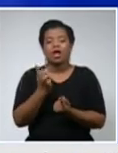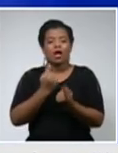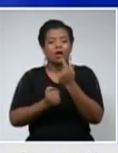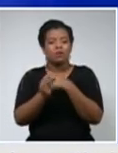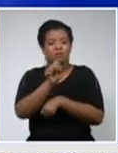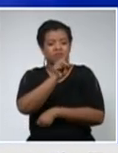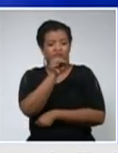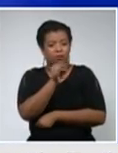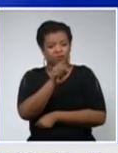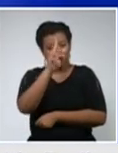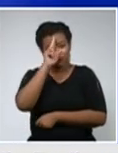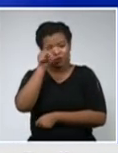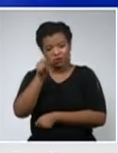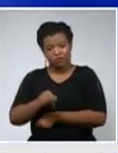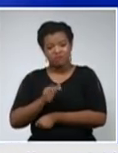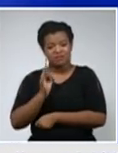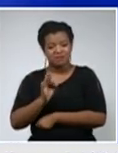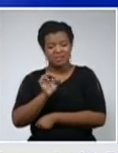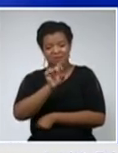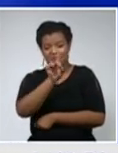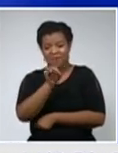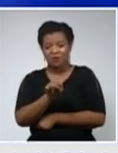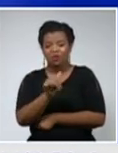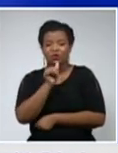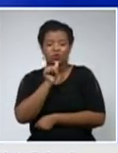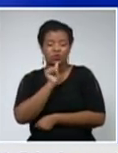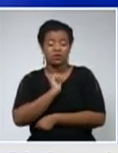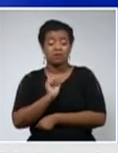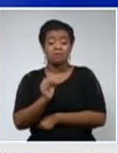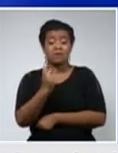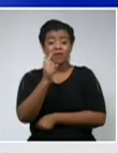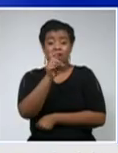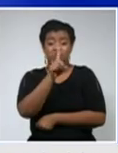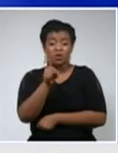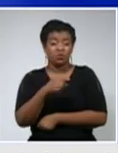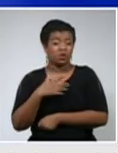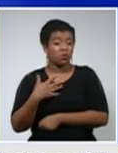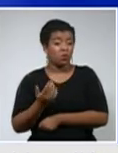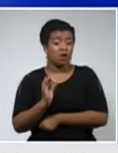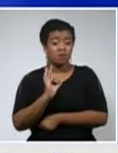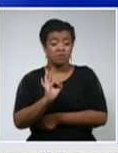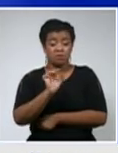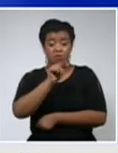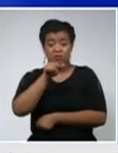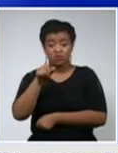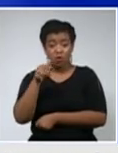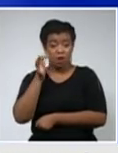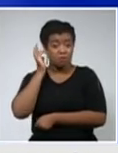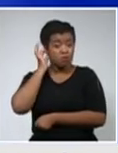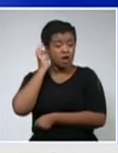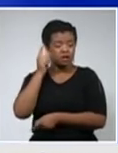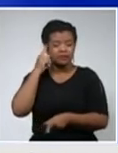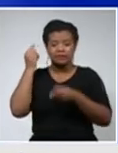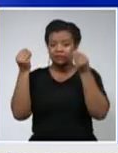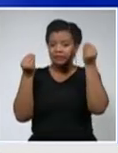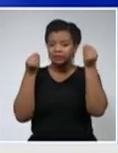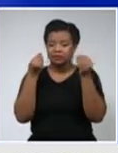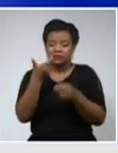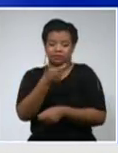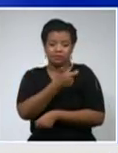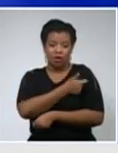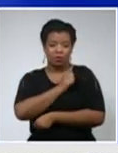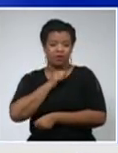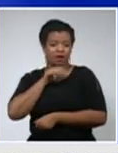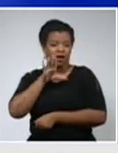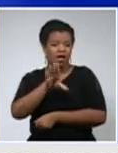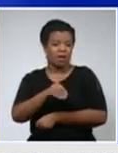es habitual en este espacio. La primera pregunta es relacionada justamente con una usuaria preocupada por la vacuna y habla